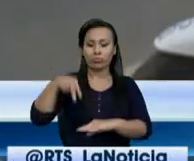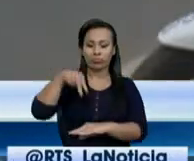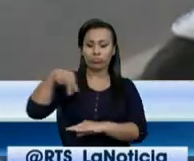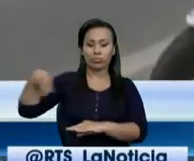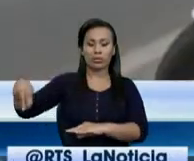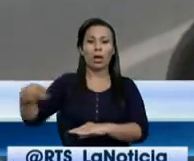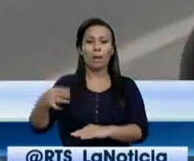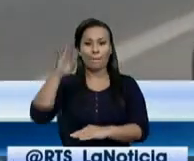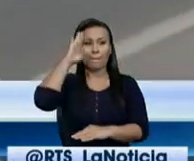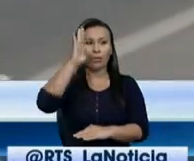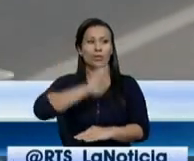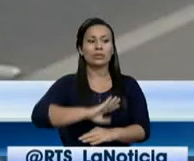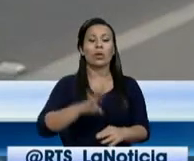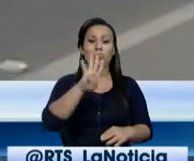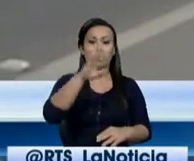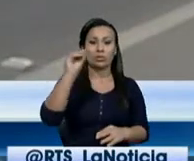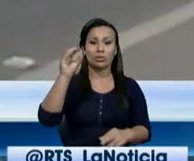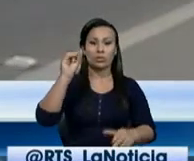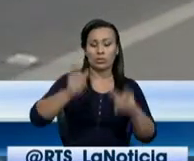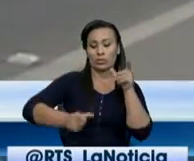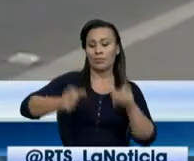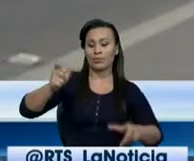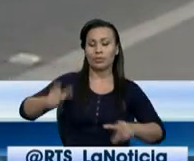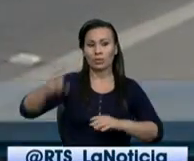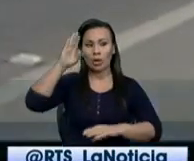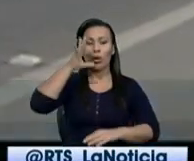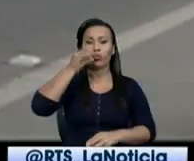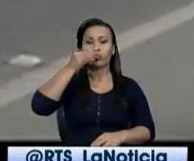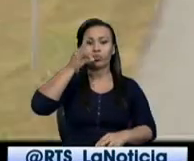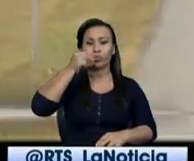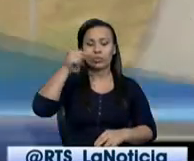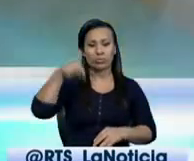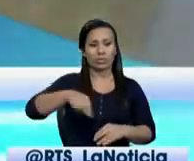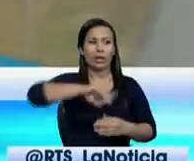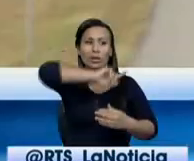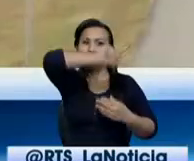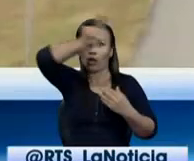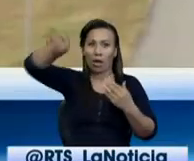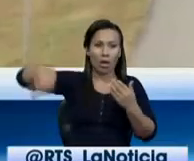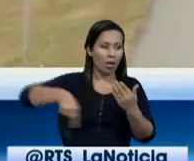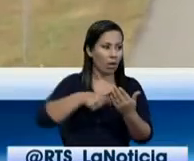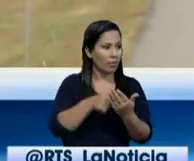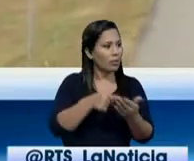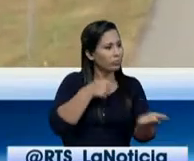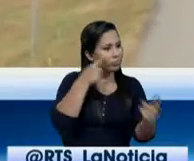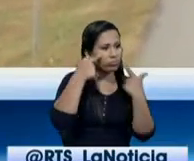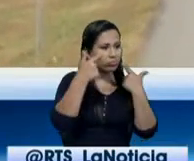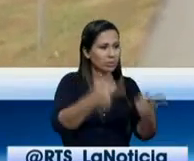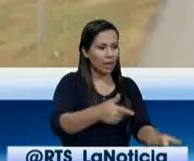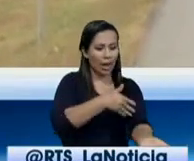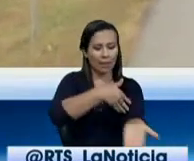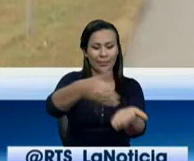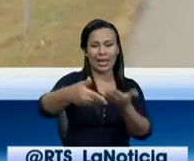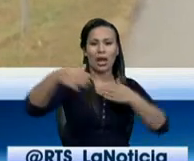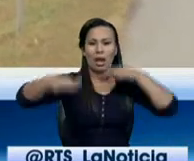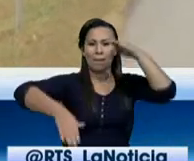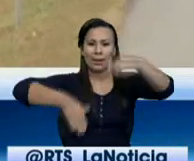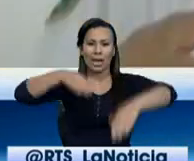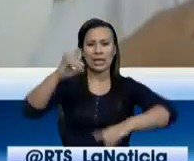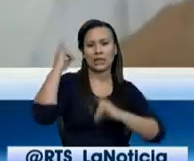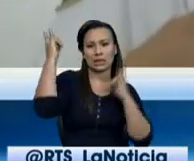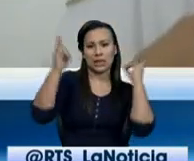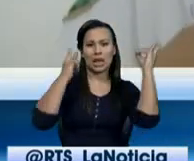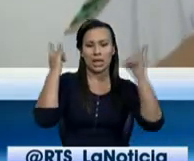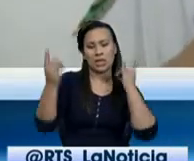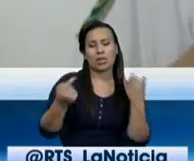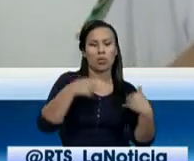Difuntos. 400 elementos por parte de la Comisión de Tránsito del Ecuador vigilarán la ruta del Espóndilus y la vía Guayaquil-Salinas. Vamos